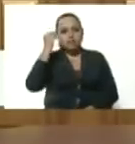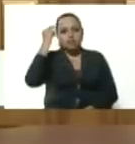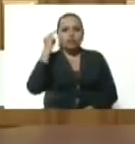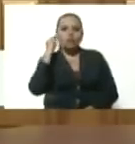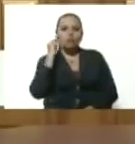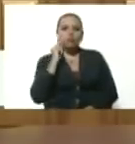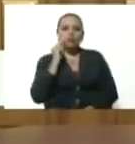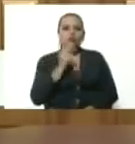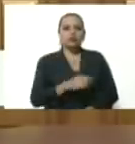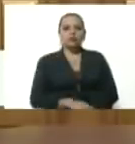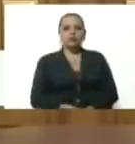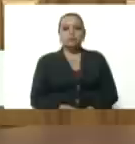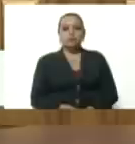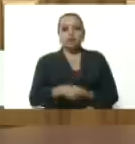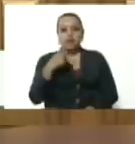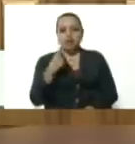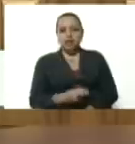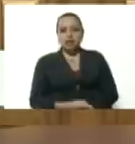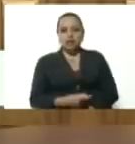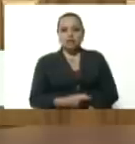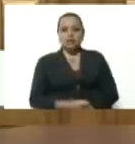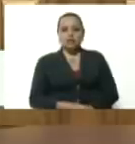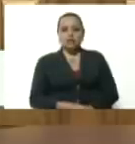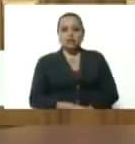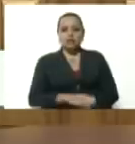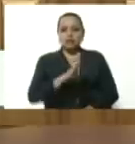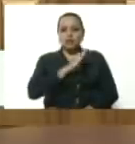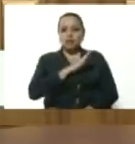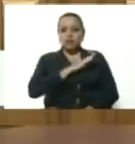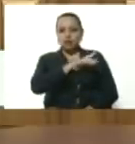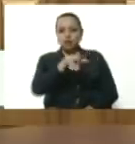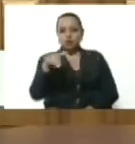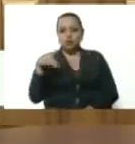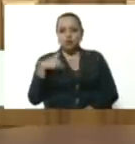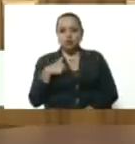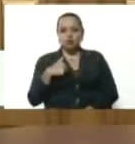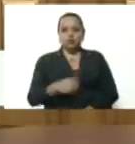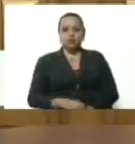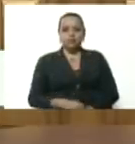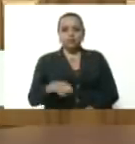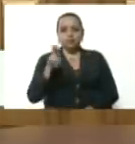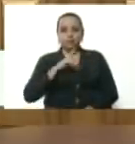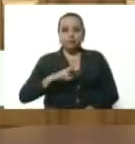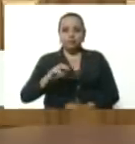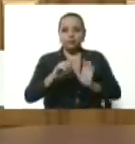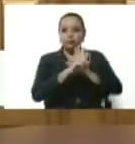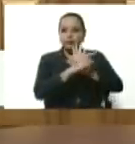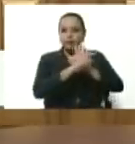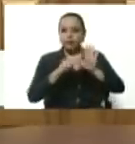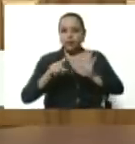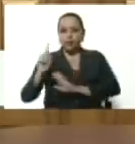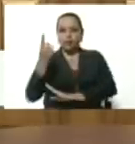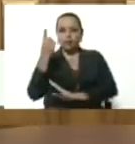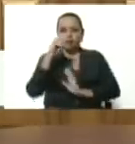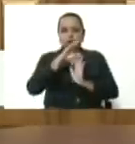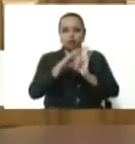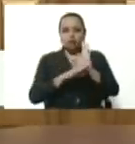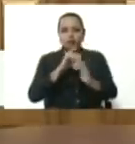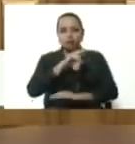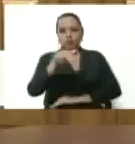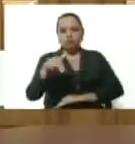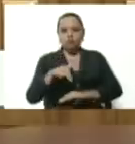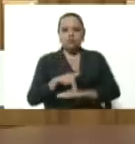Bolívar, obligante para nosotros por disposición del artículo primero de la Constitución.